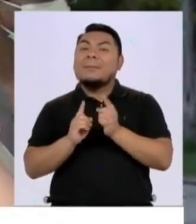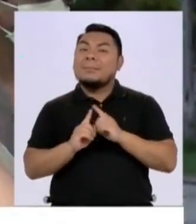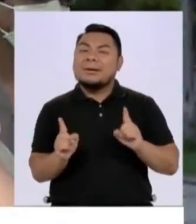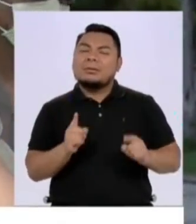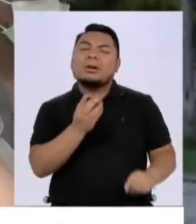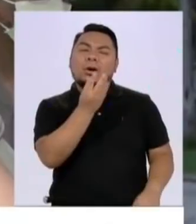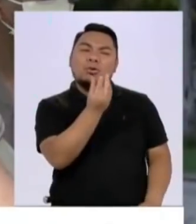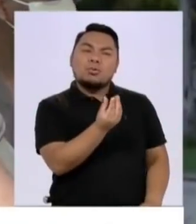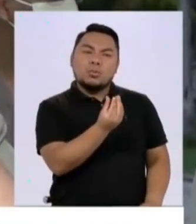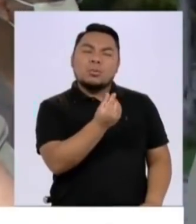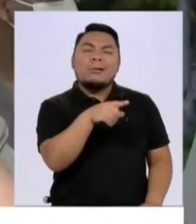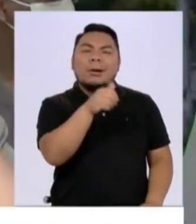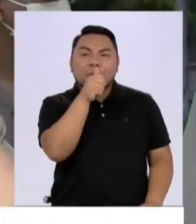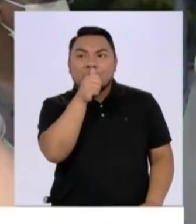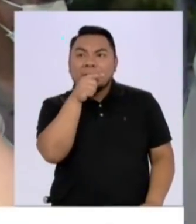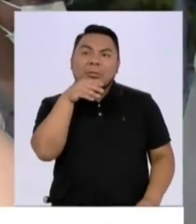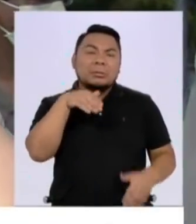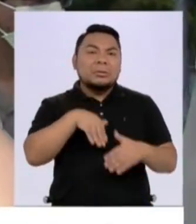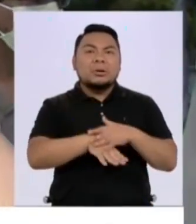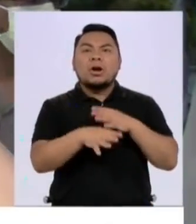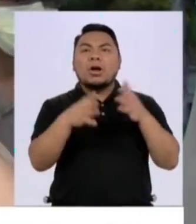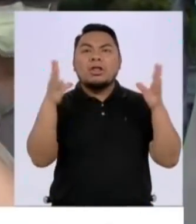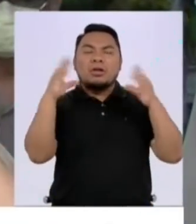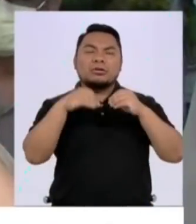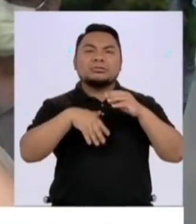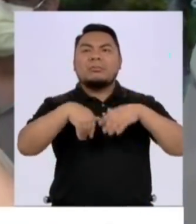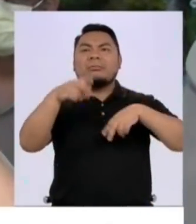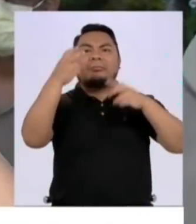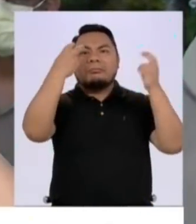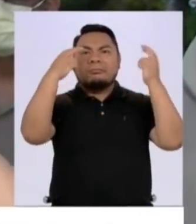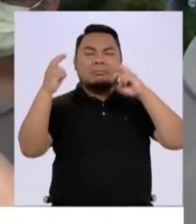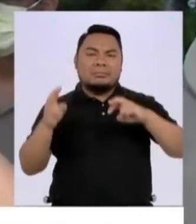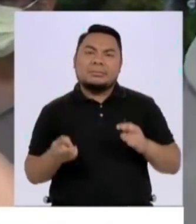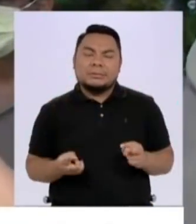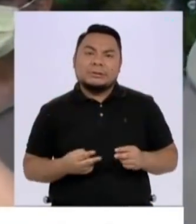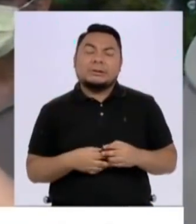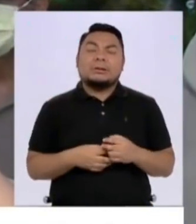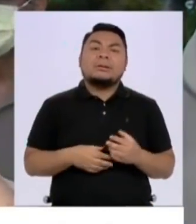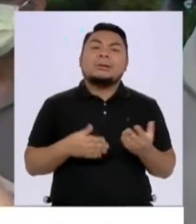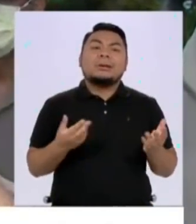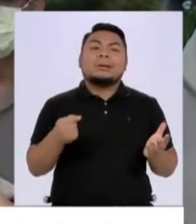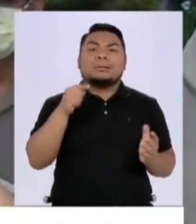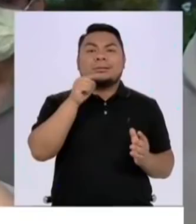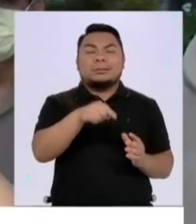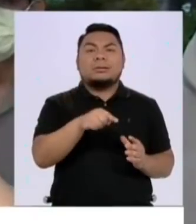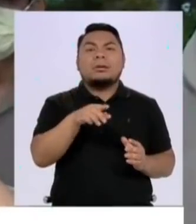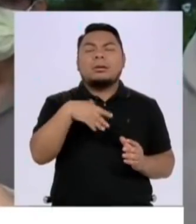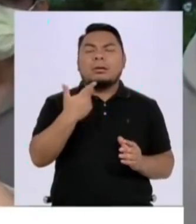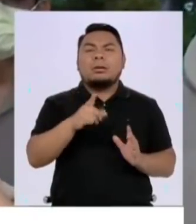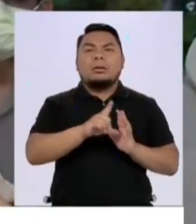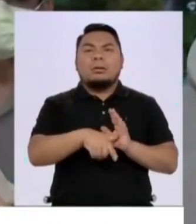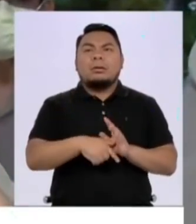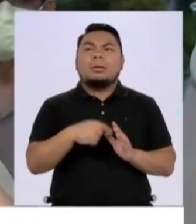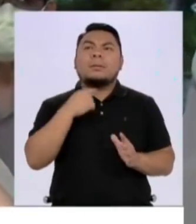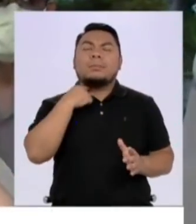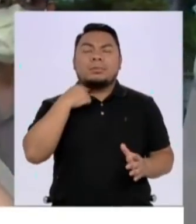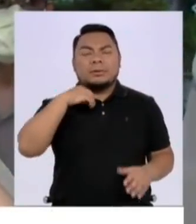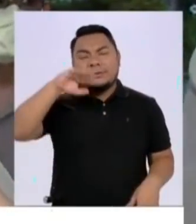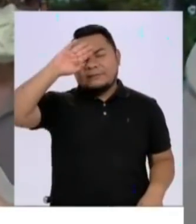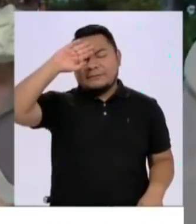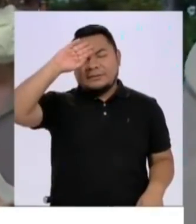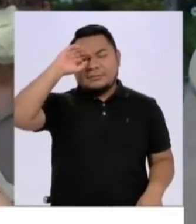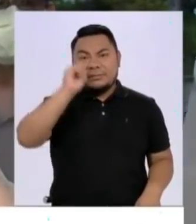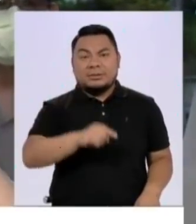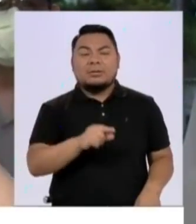lo hemos venido viendo, inclusive el día de ayer, aunque se veía a la mayoría, reitero, en su domicilio, pero había